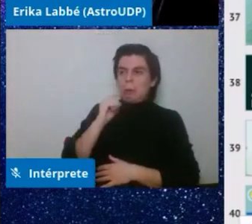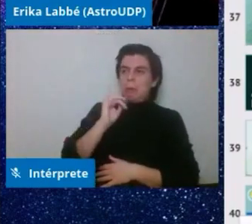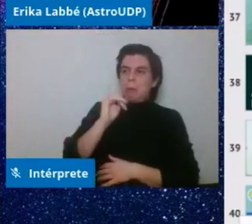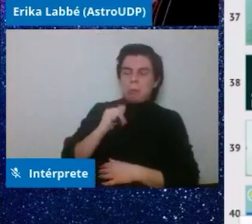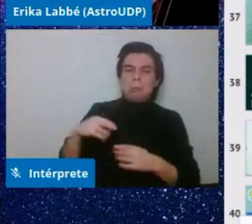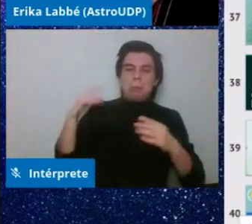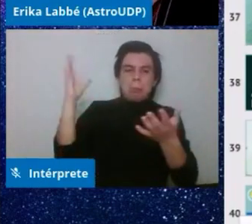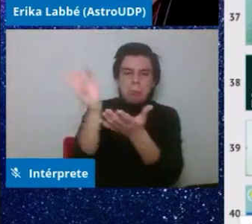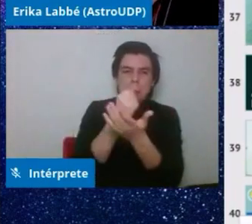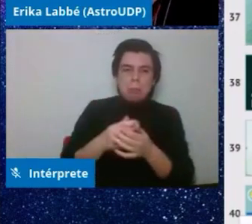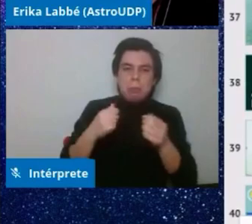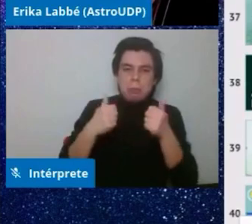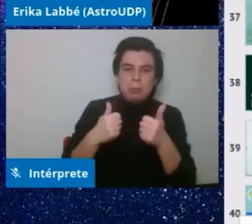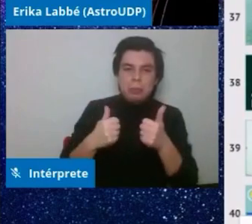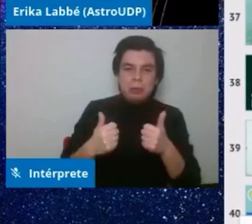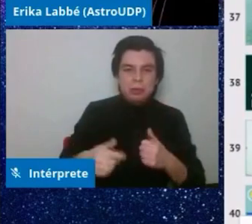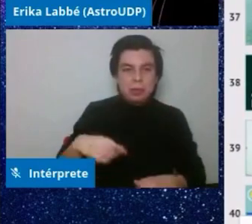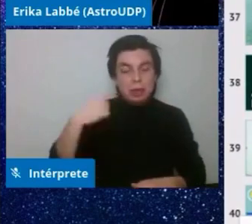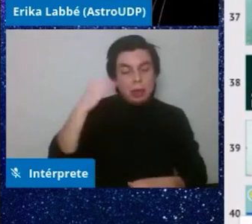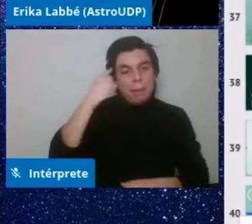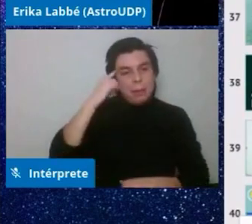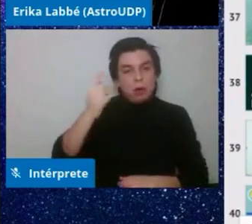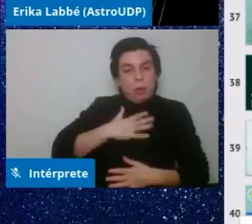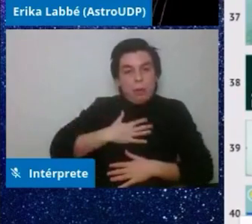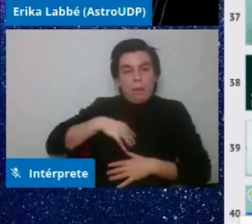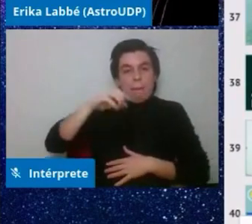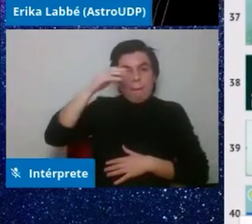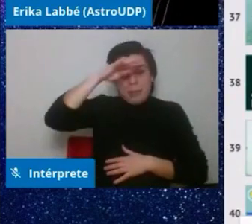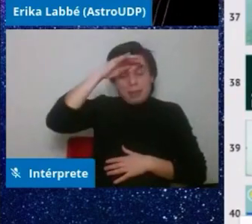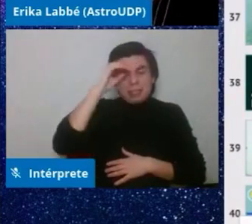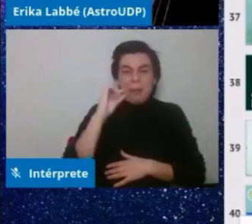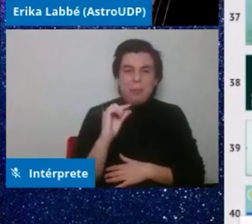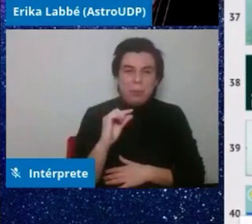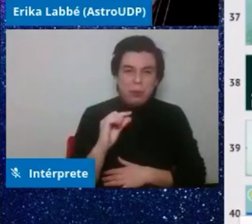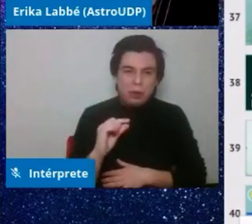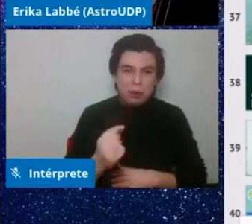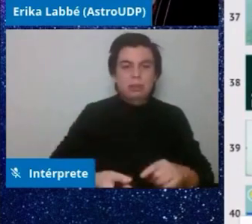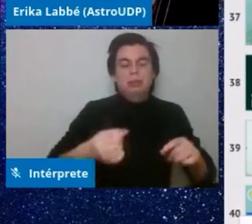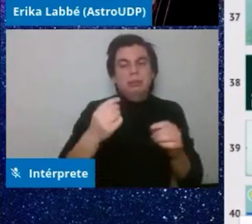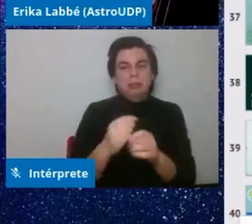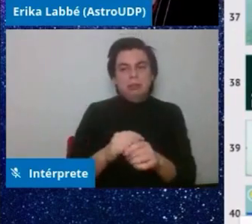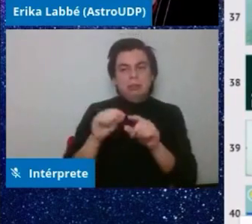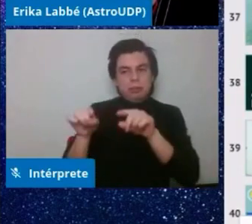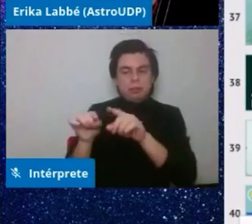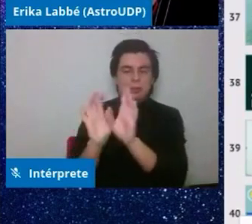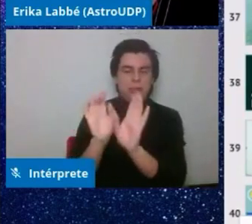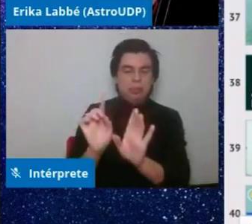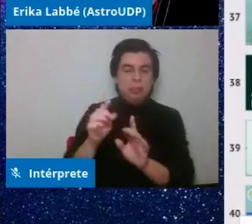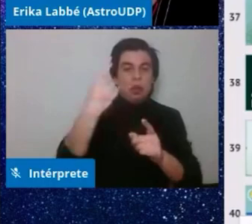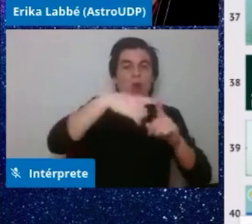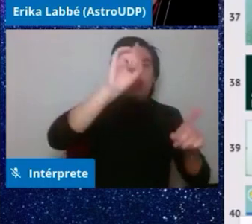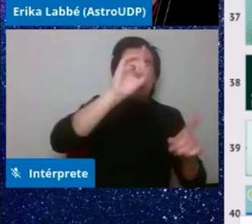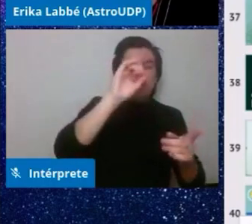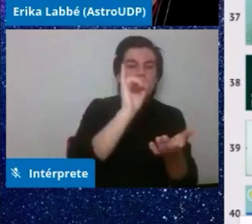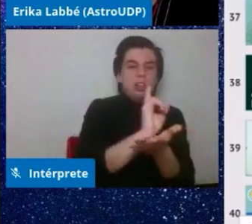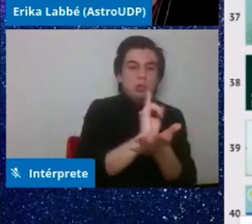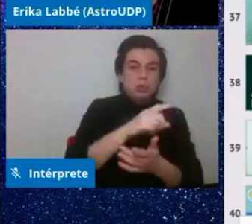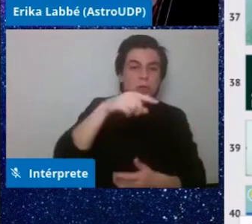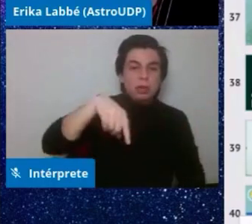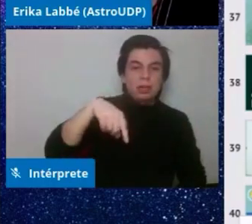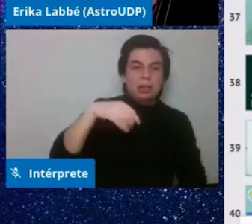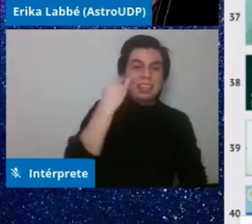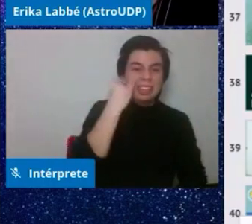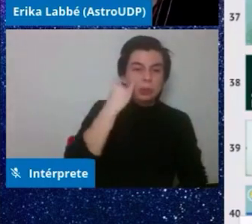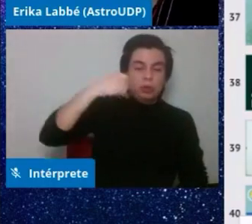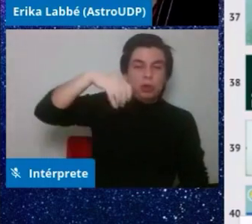fue muy bueno, pero sí, es poca la experiencia que tengo en realidad. Hay otras instituciones, Ujú. el Instituto Milenio de Astrofísica